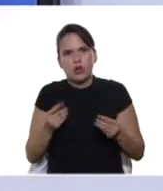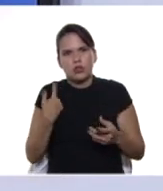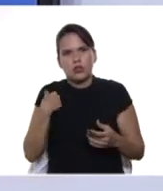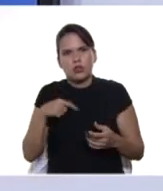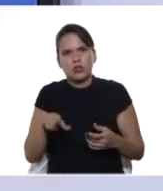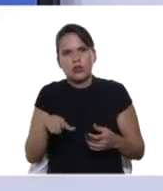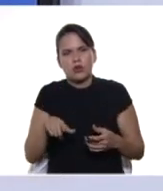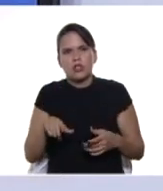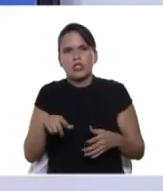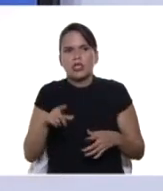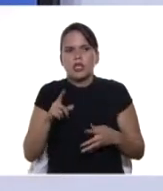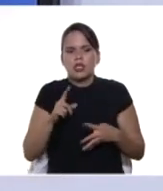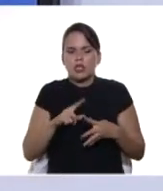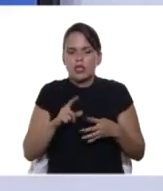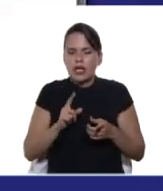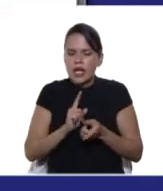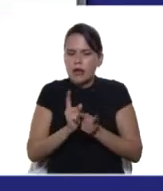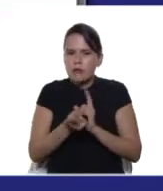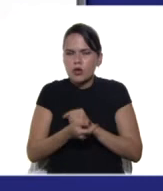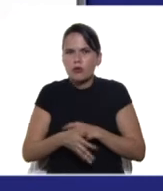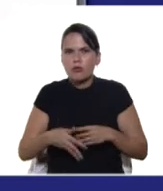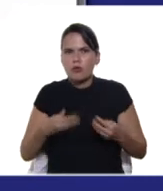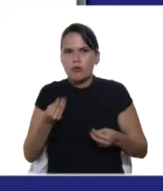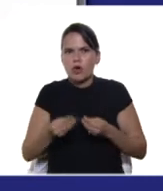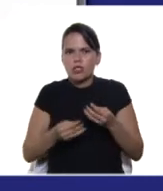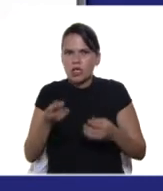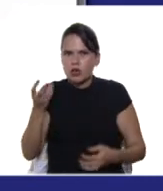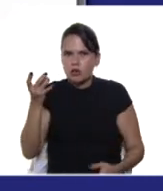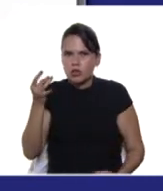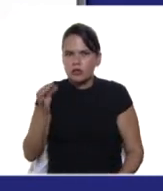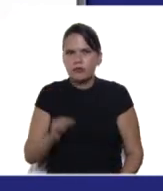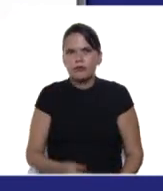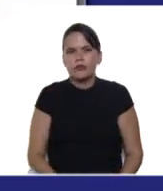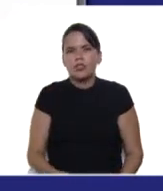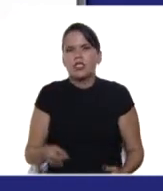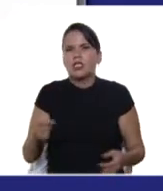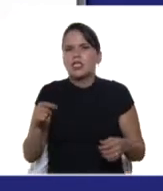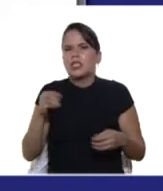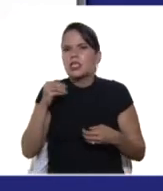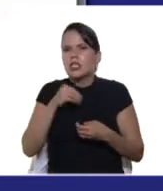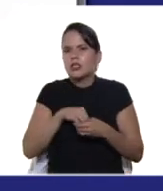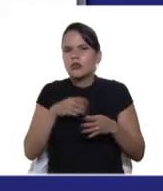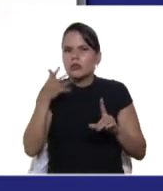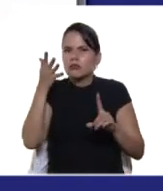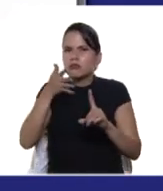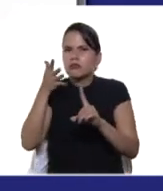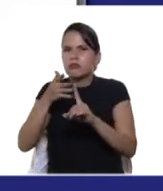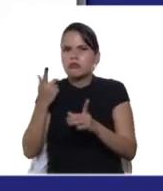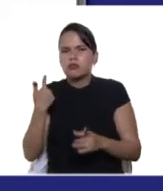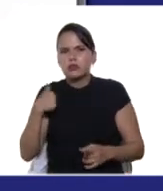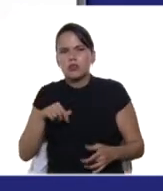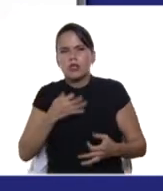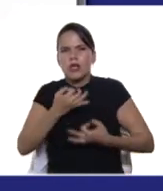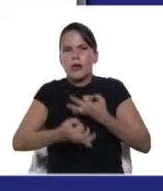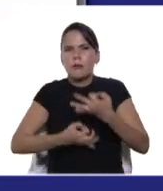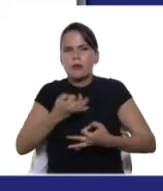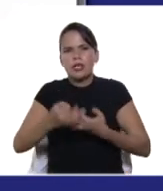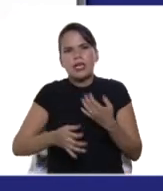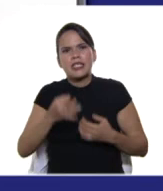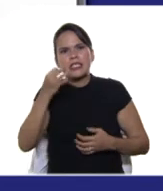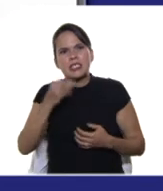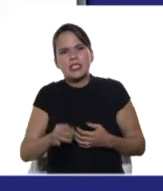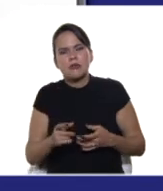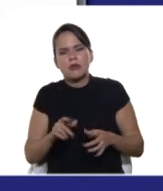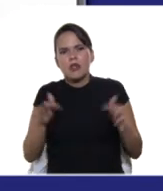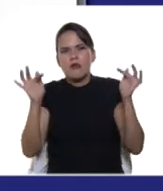esas habilidades adaptativas relacionadas al conteo. Dentro de esas orientaciones tenemos entonces explicar siempre de